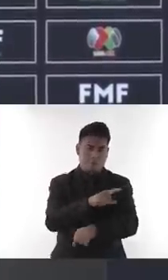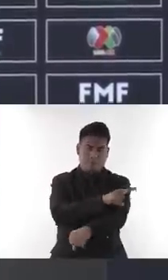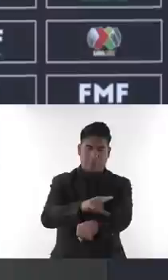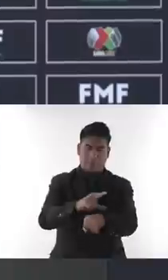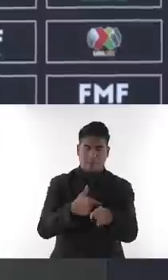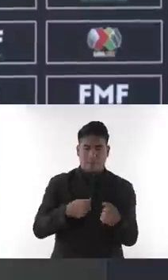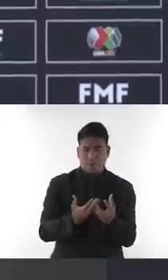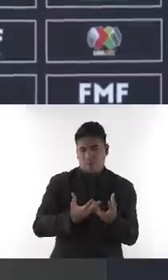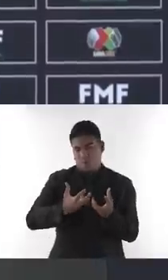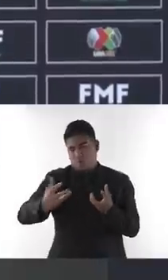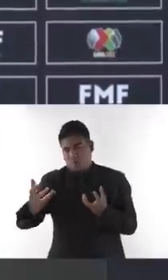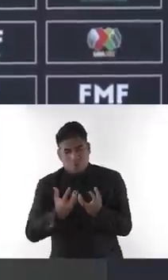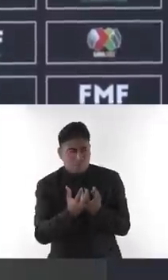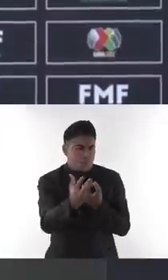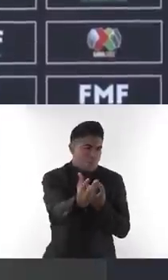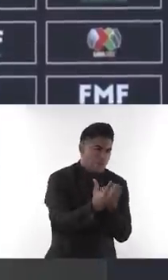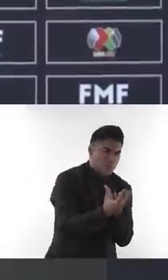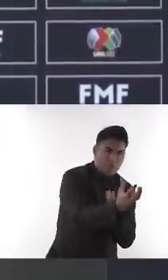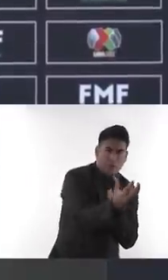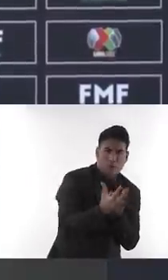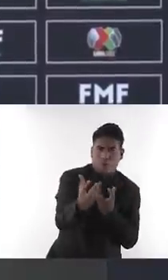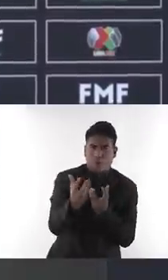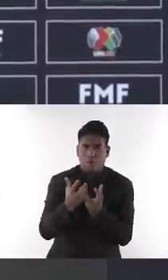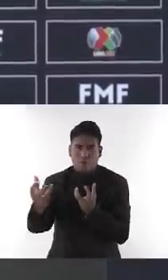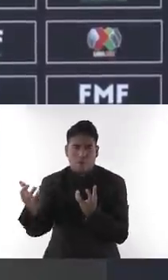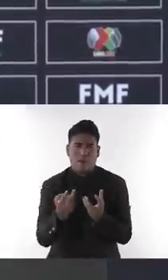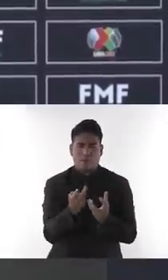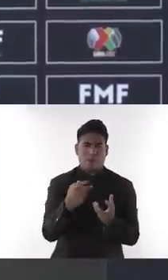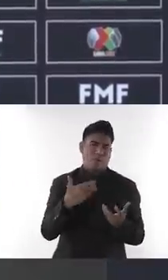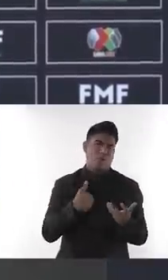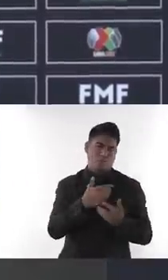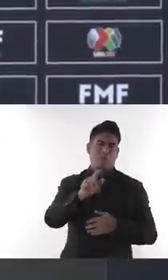muy impresionante es que cuando había ascenso y descenso,